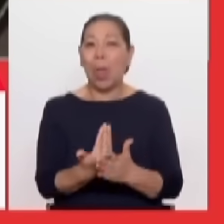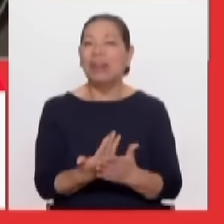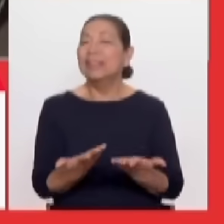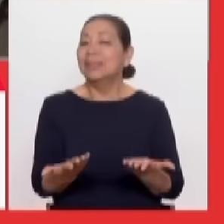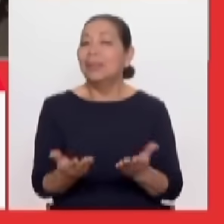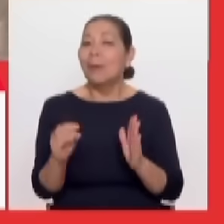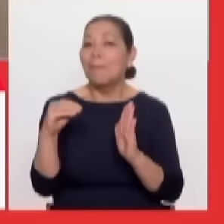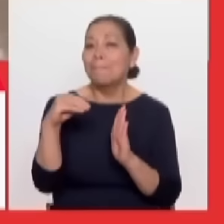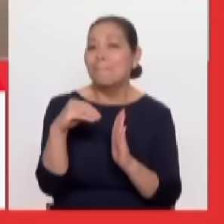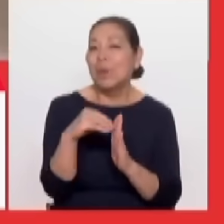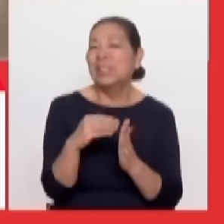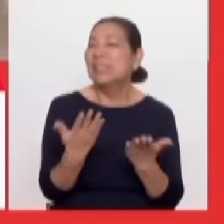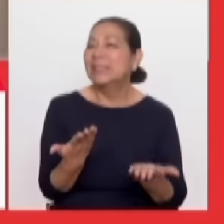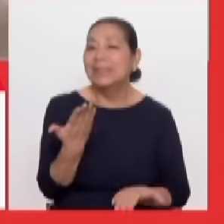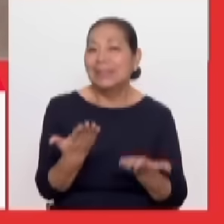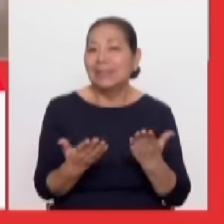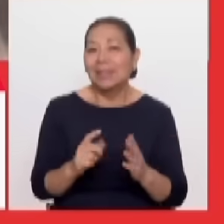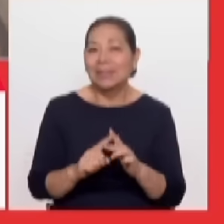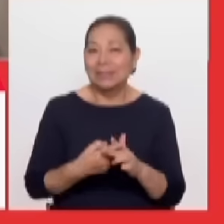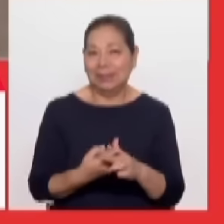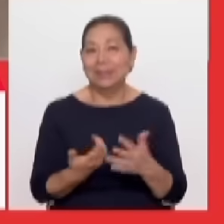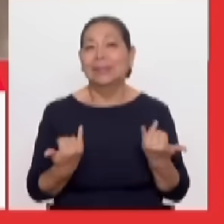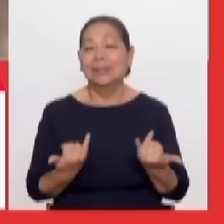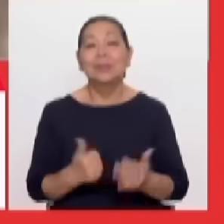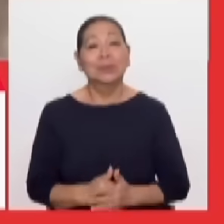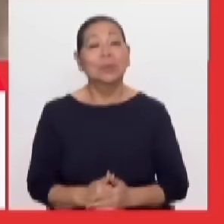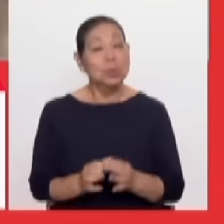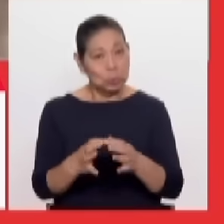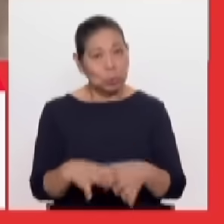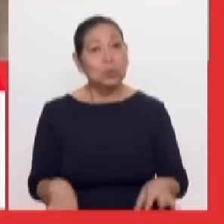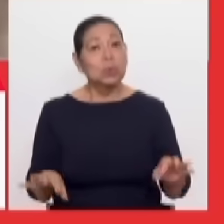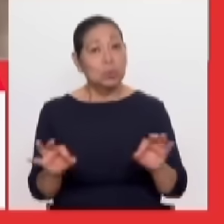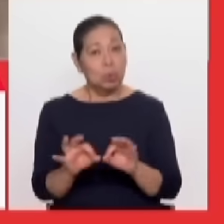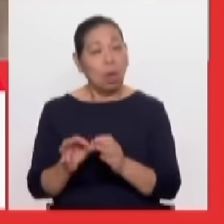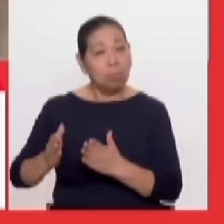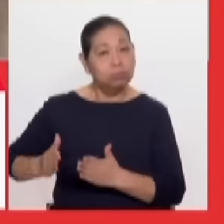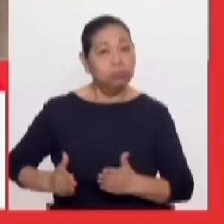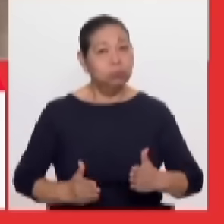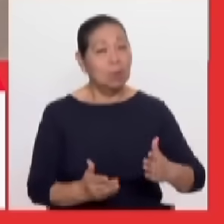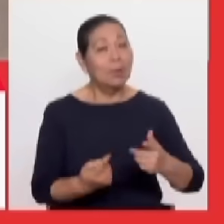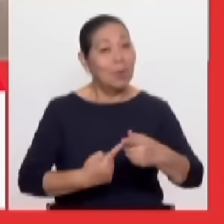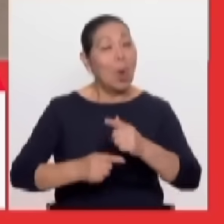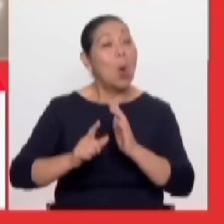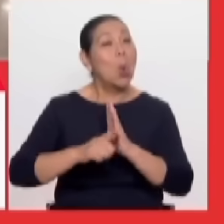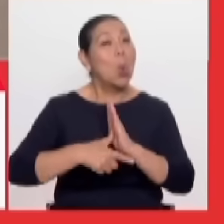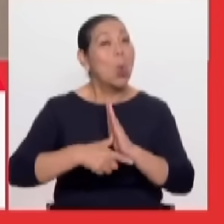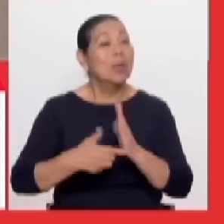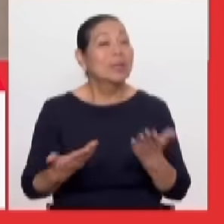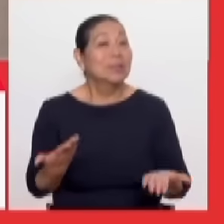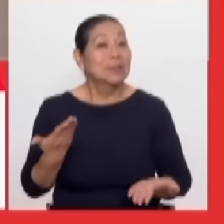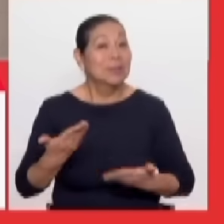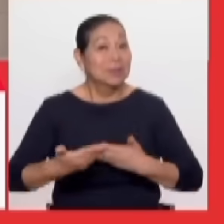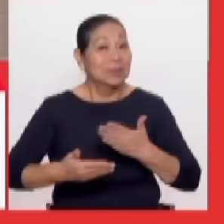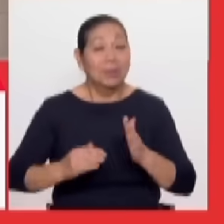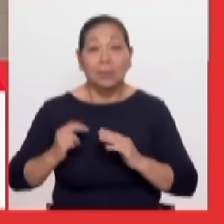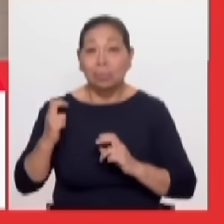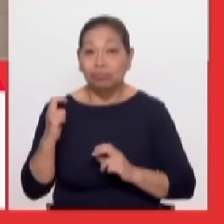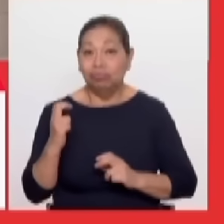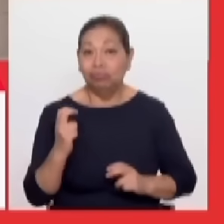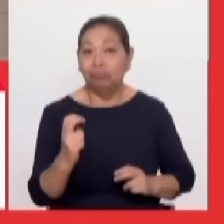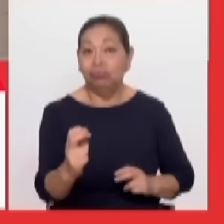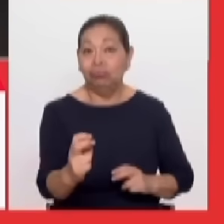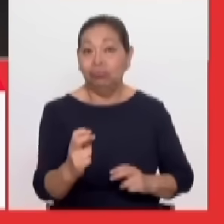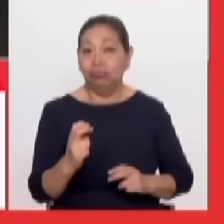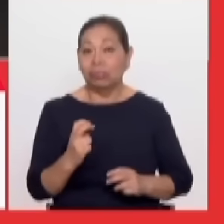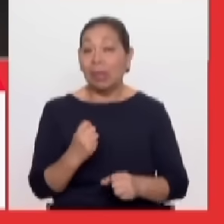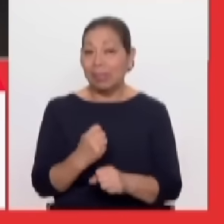que hace es pone en inicio una importante estrategia que vendrá luego con las siguientes líneas del metro que